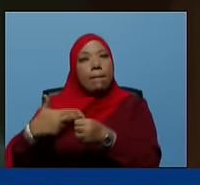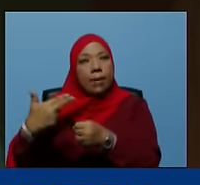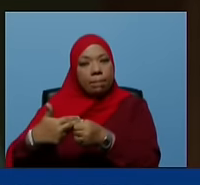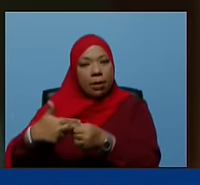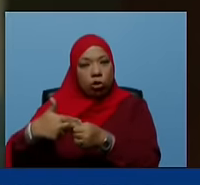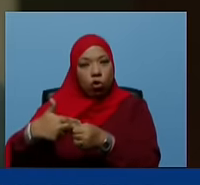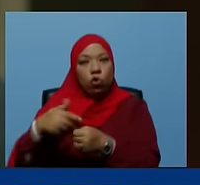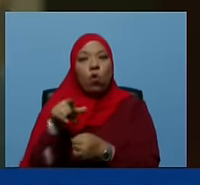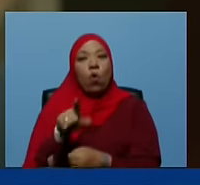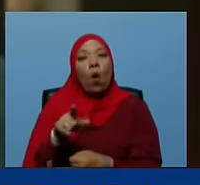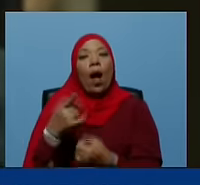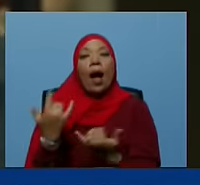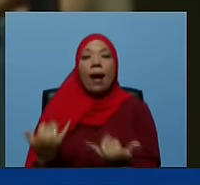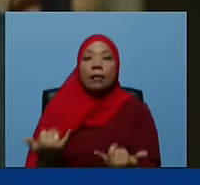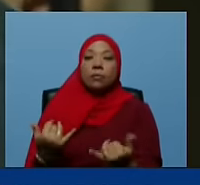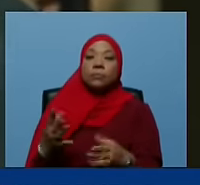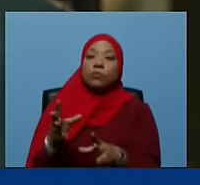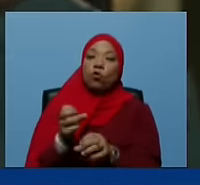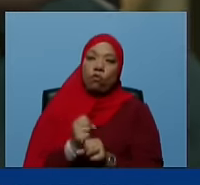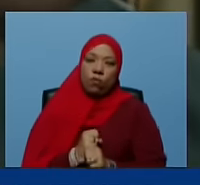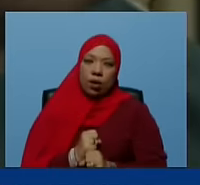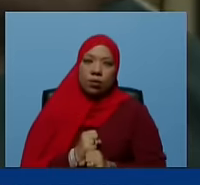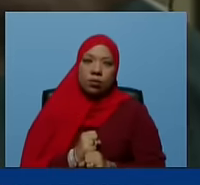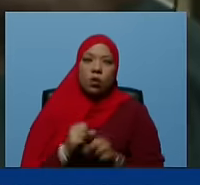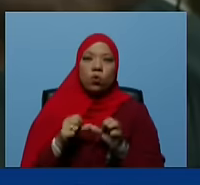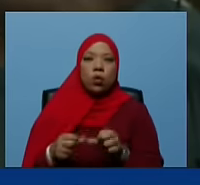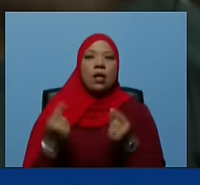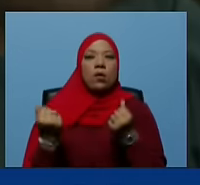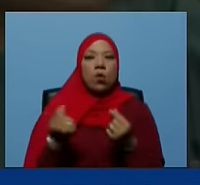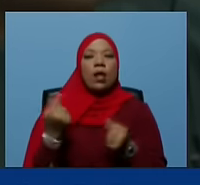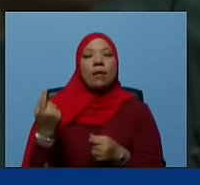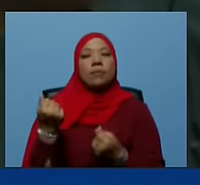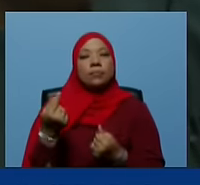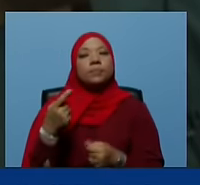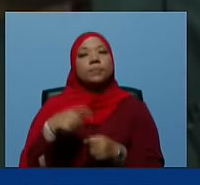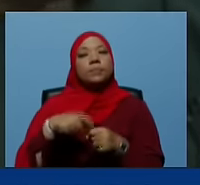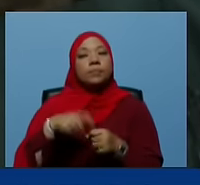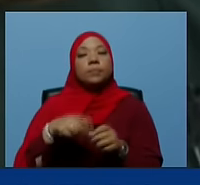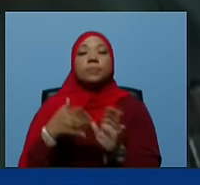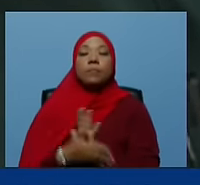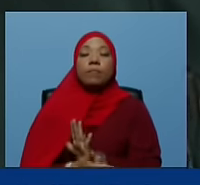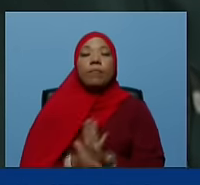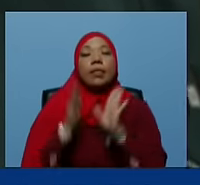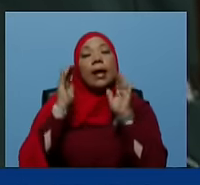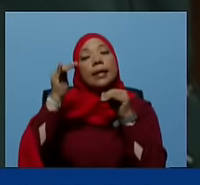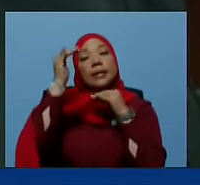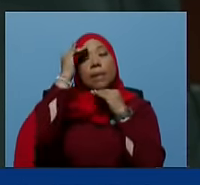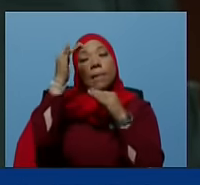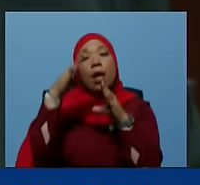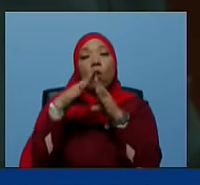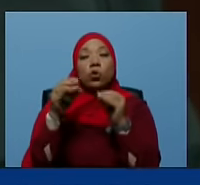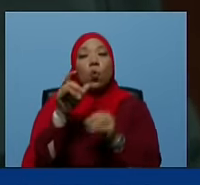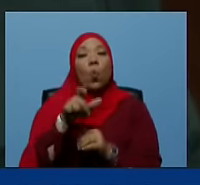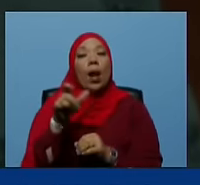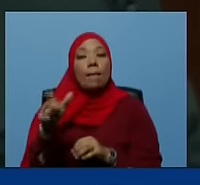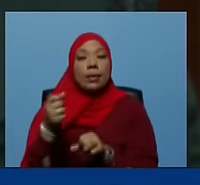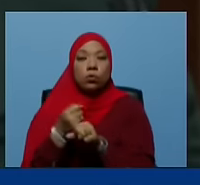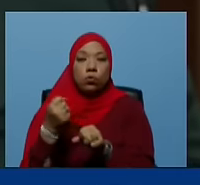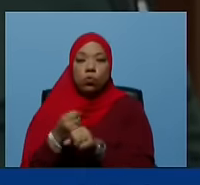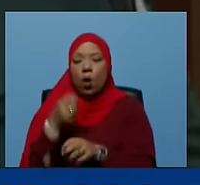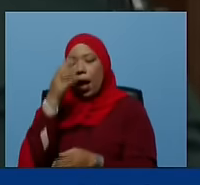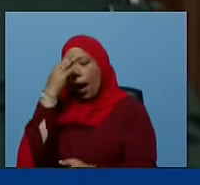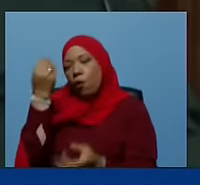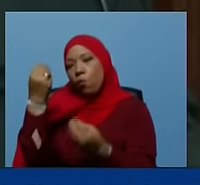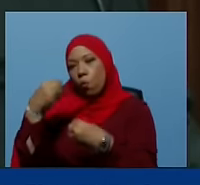posicionarnos en los niveles de confianza de seguir invirtiendo en Venezuela. Y ese es el llamado a todos los inversionistas, que todos los acuerdos que hemos